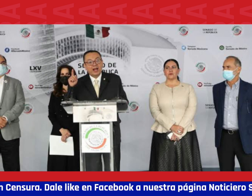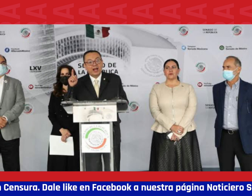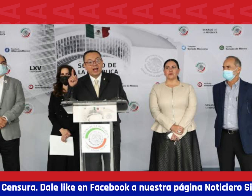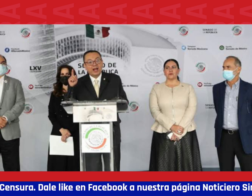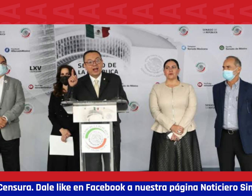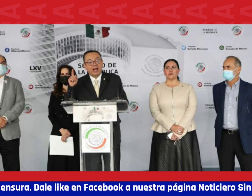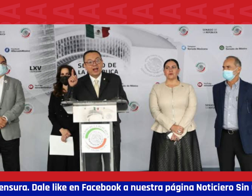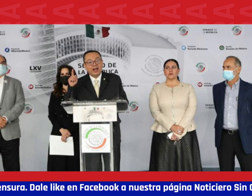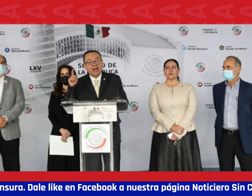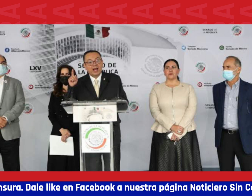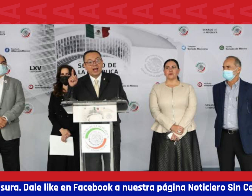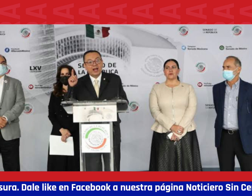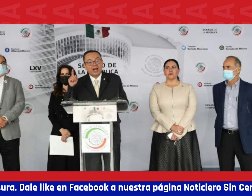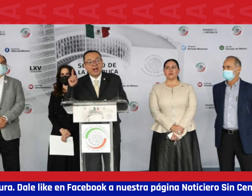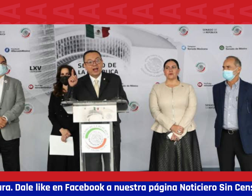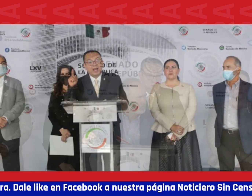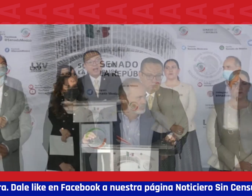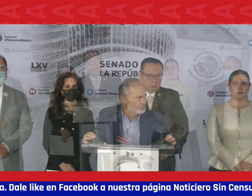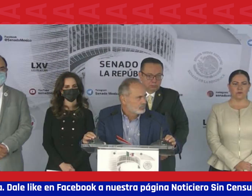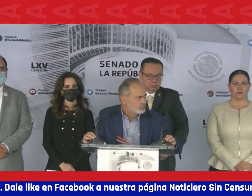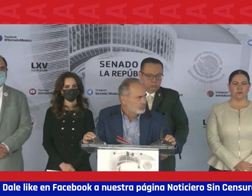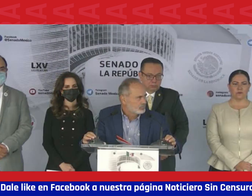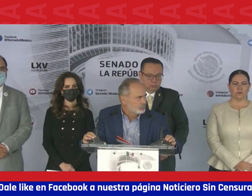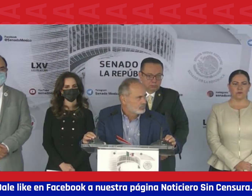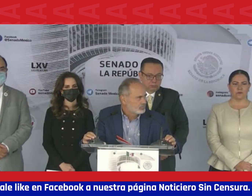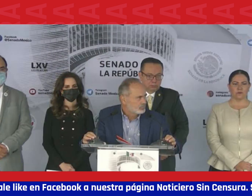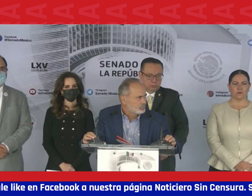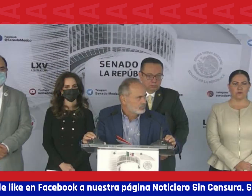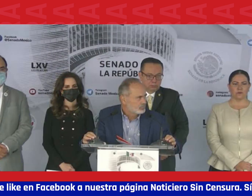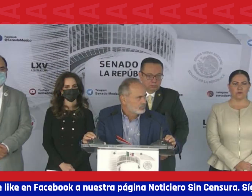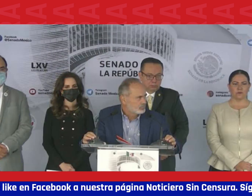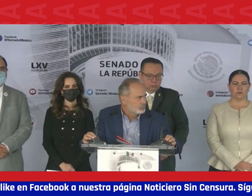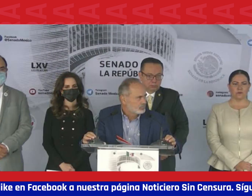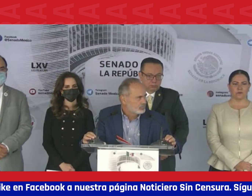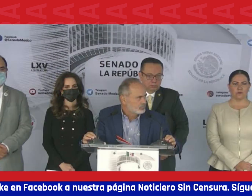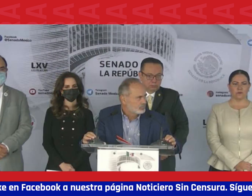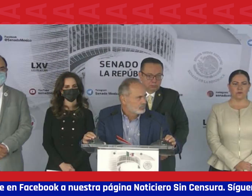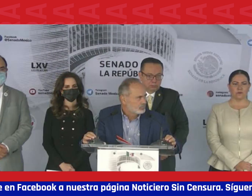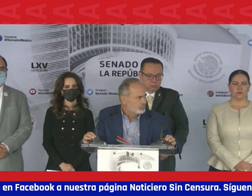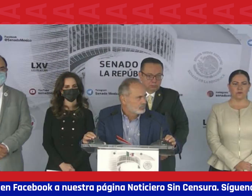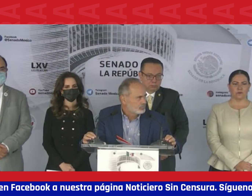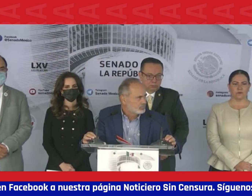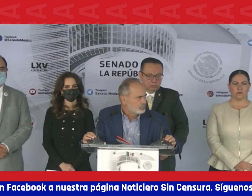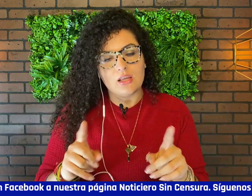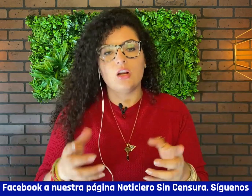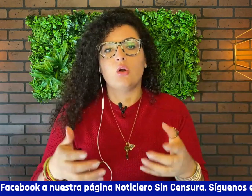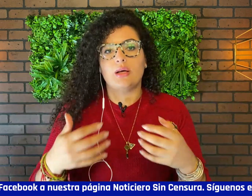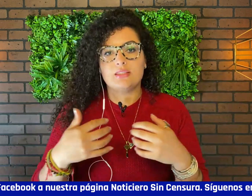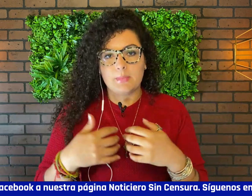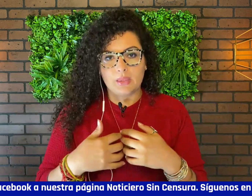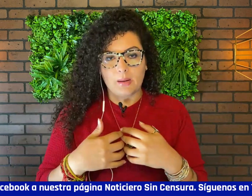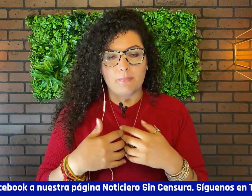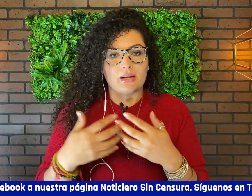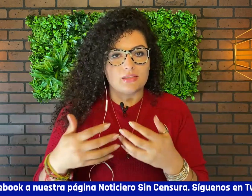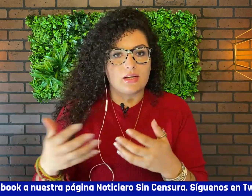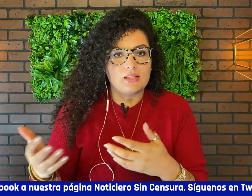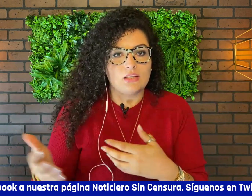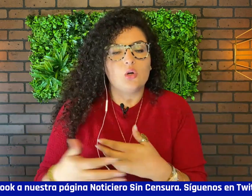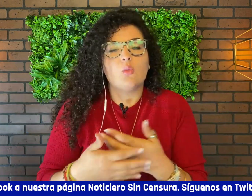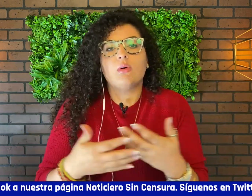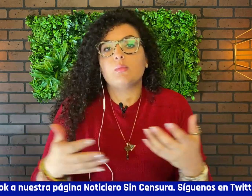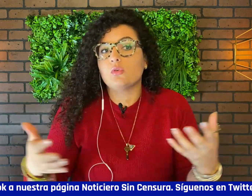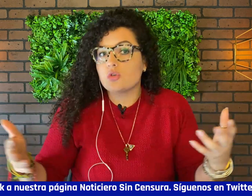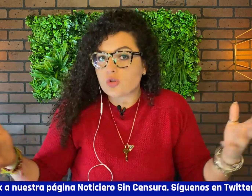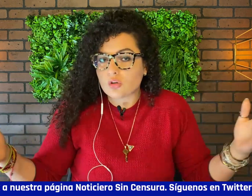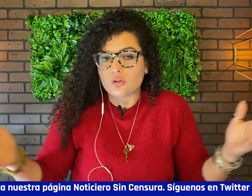traicionaron, y como no le dieron más espacio a Germán en el PAN, se va a Morena, y en Morena, sin afiliarse, lo aceptan para ser